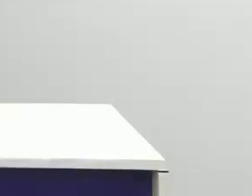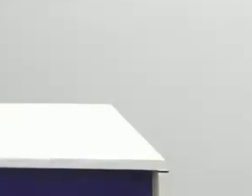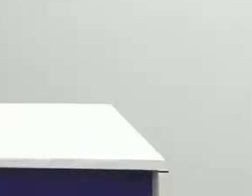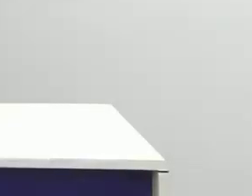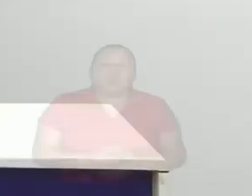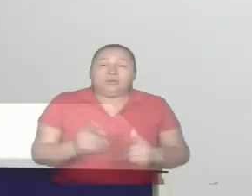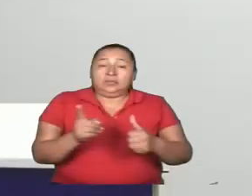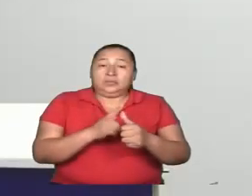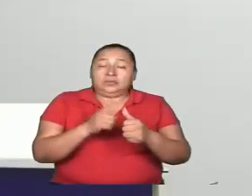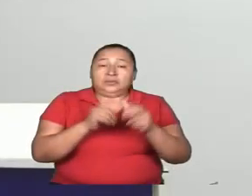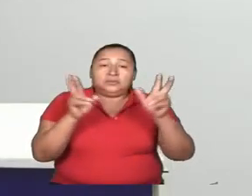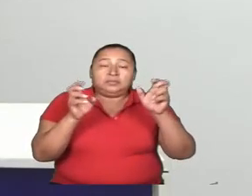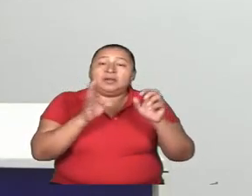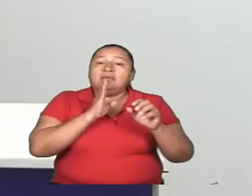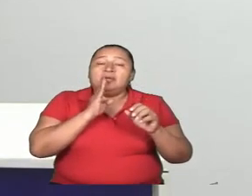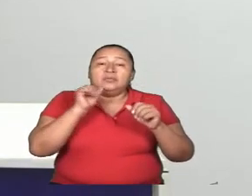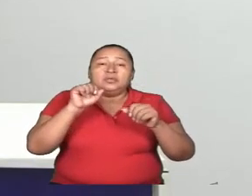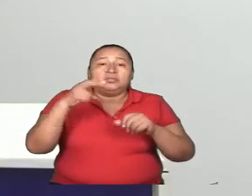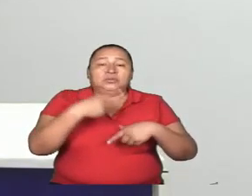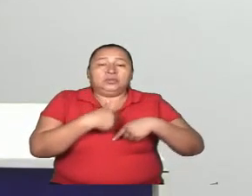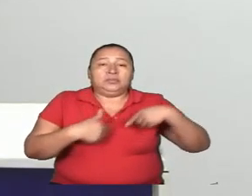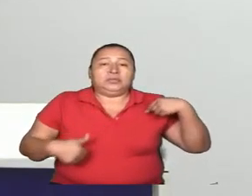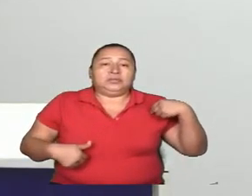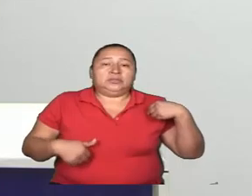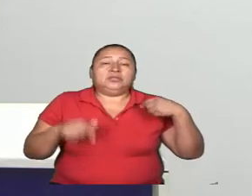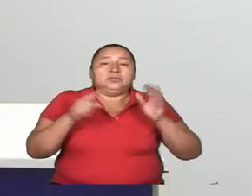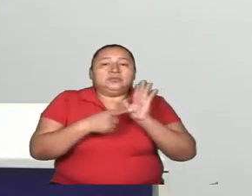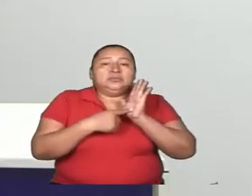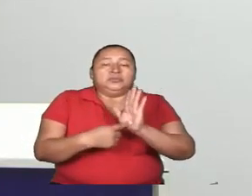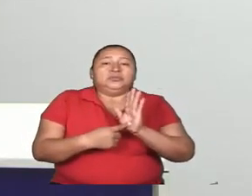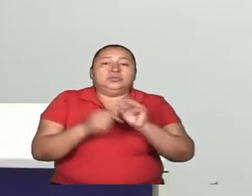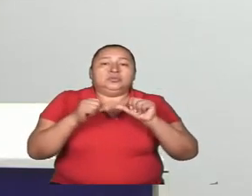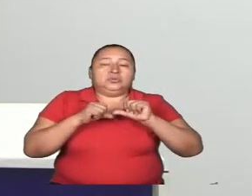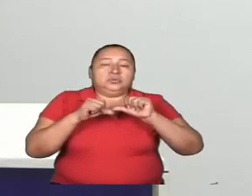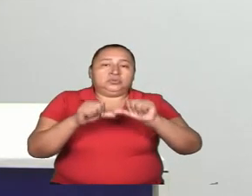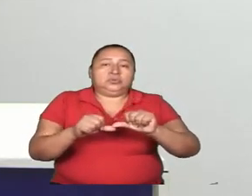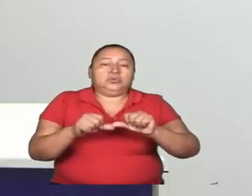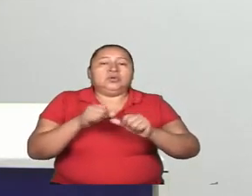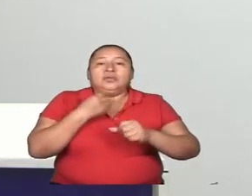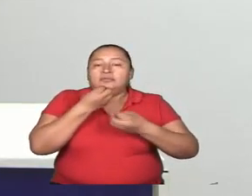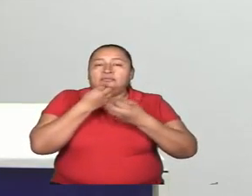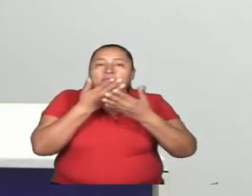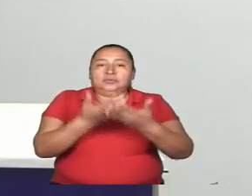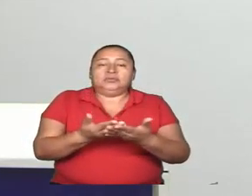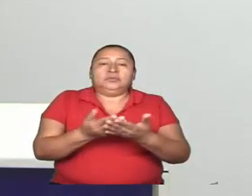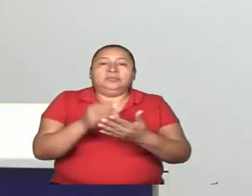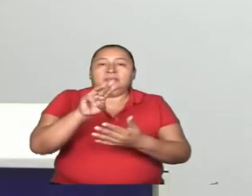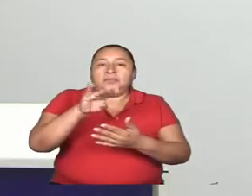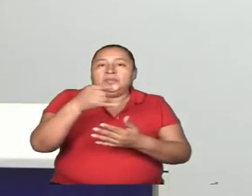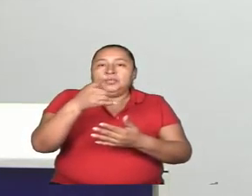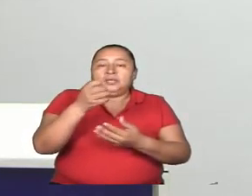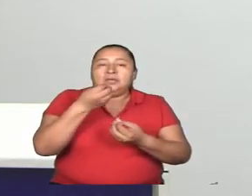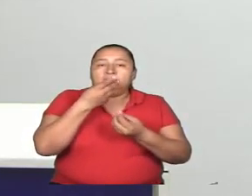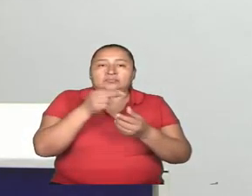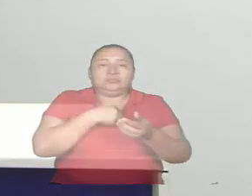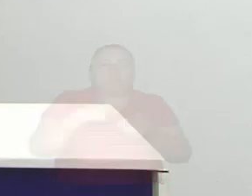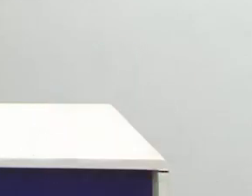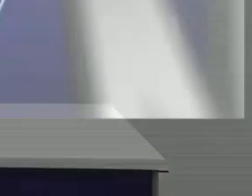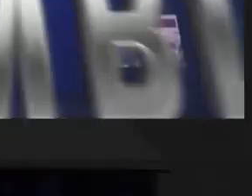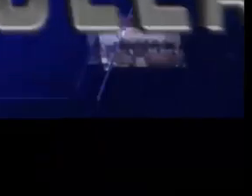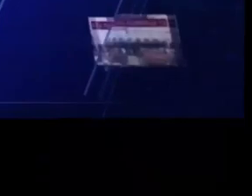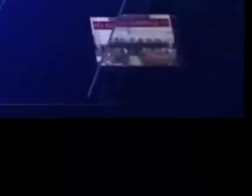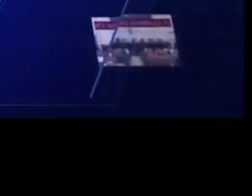Los principales temas abordados por nuestra vicepresidenta se los presentamos a continuación en el siguiente reporte que Miguel Carranza nos ha preparado.